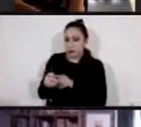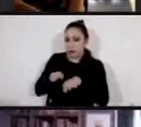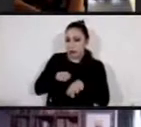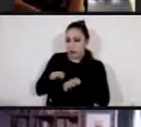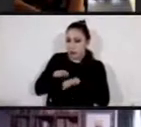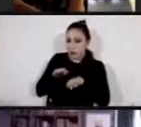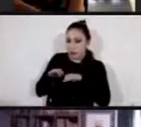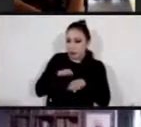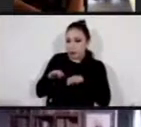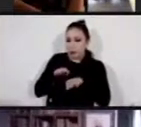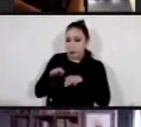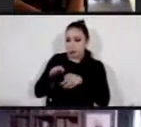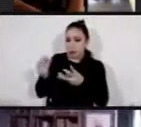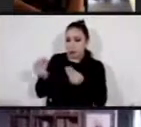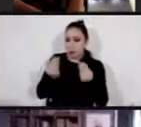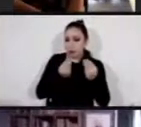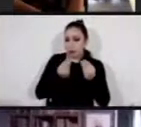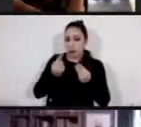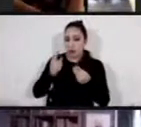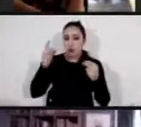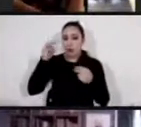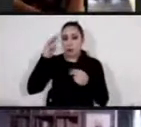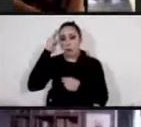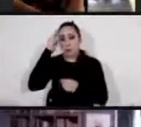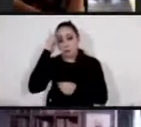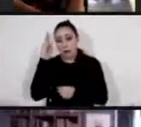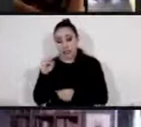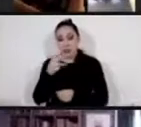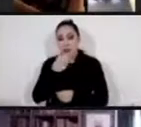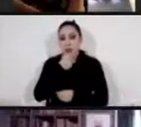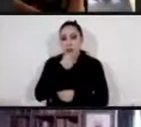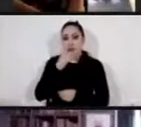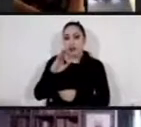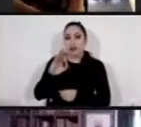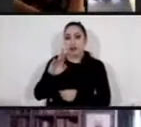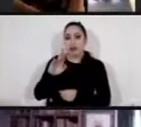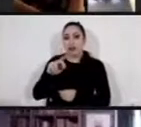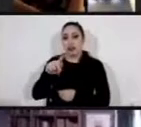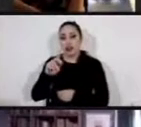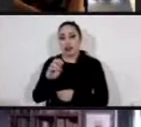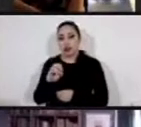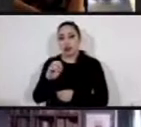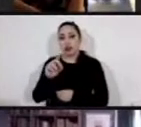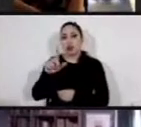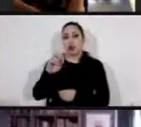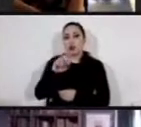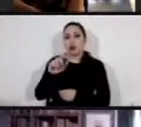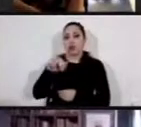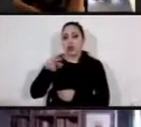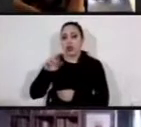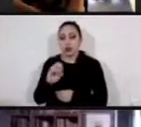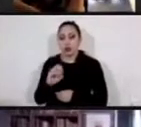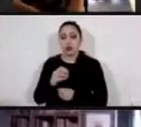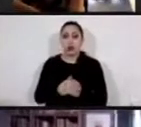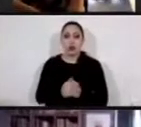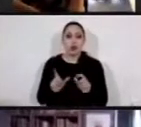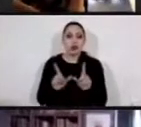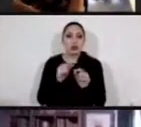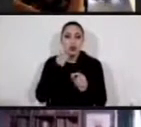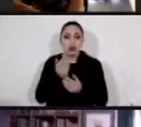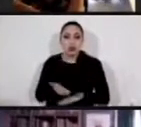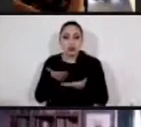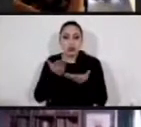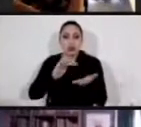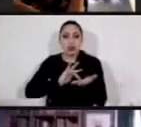fructífica trayectoria, el maestro Fernando Francisco Lozano Rodríguez. Finalmente, no me queda más que agradecer a las